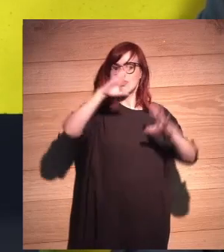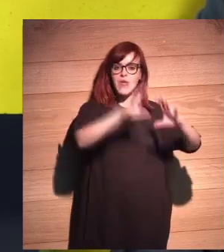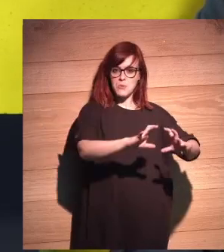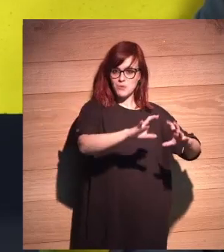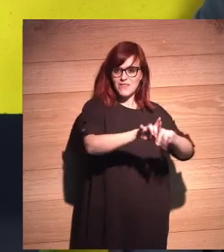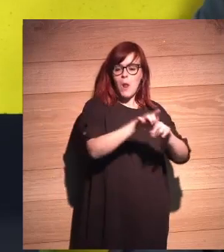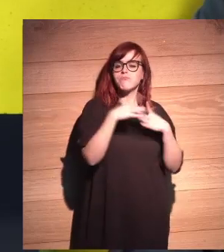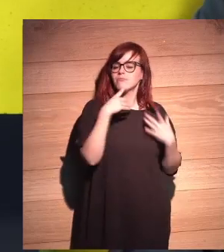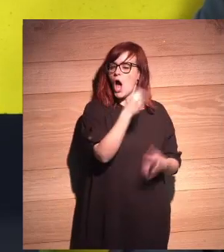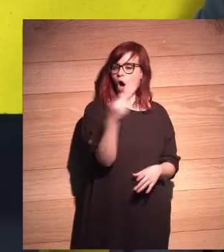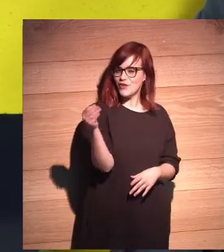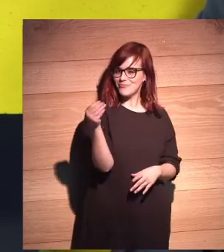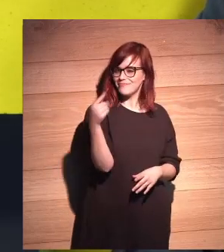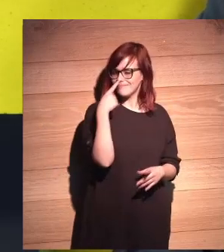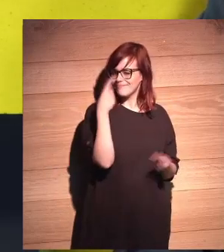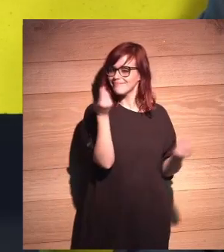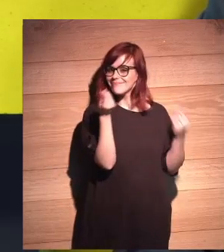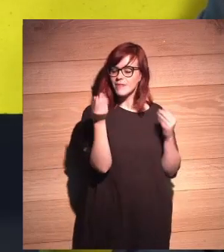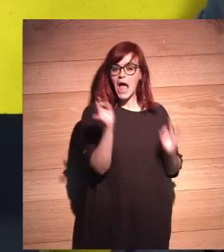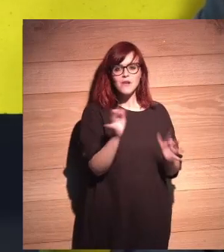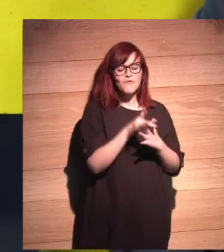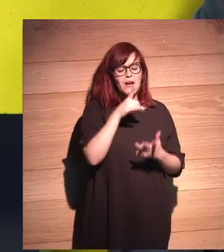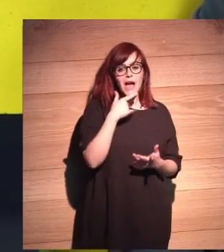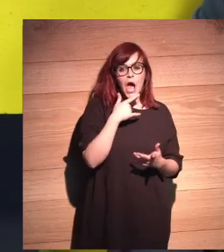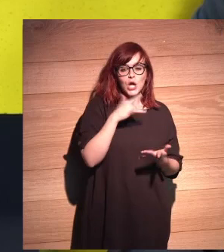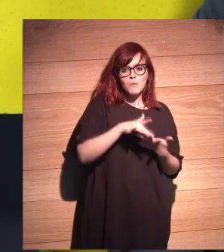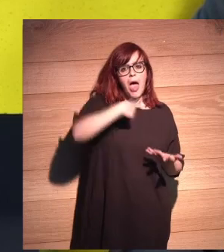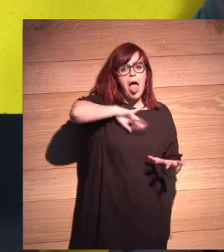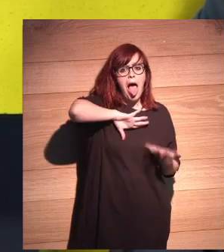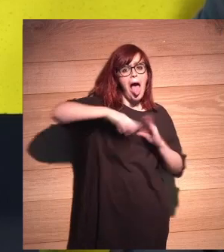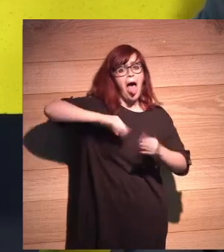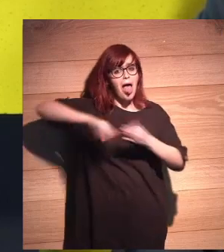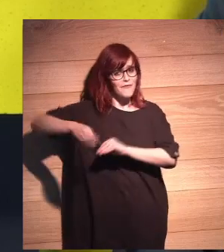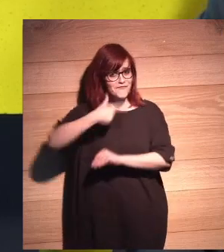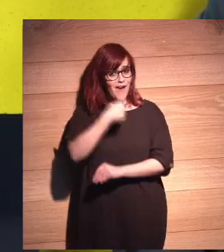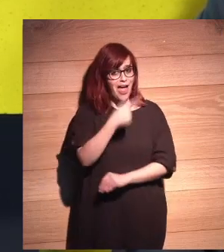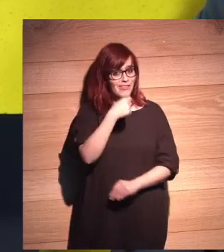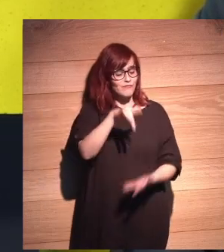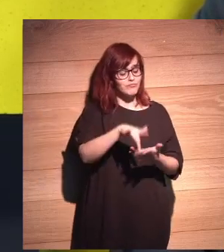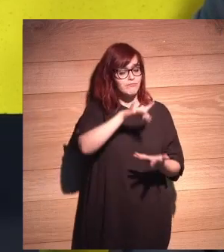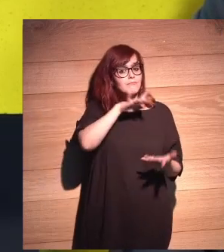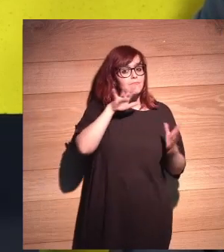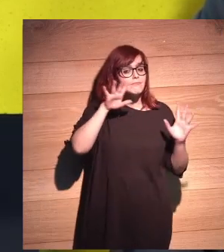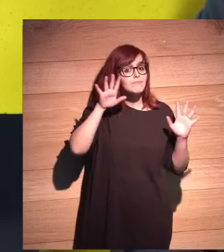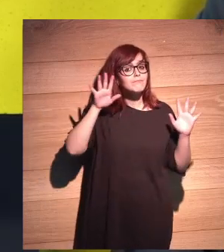Somos una especie joven. Somos una especie enormemente adaptable. pero también